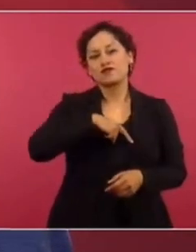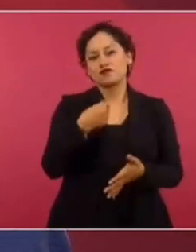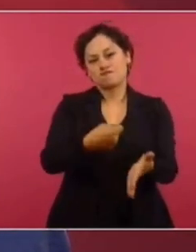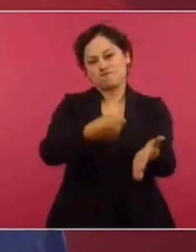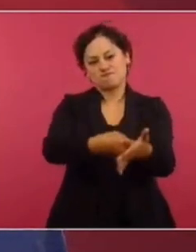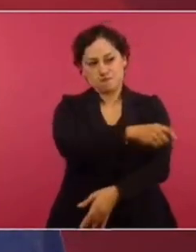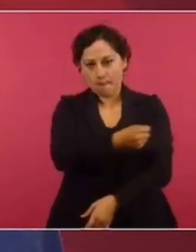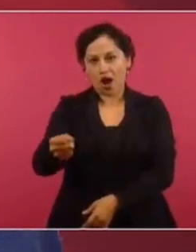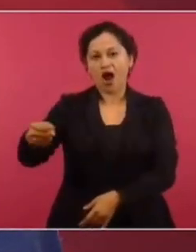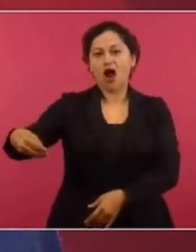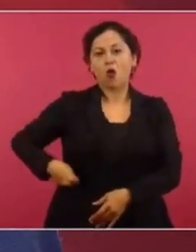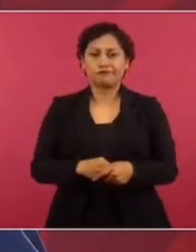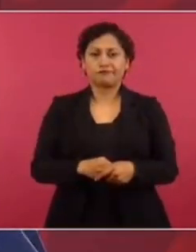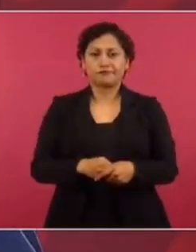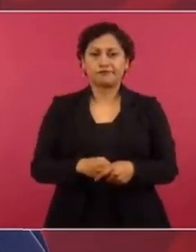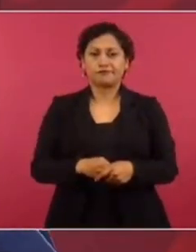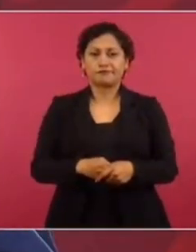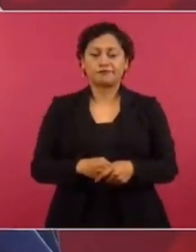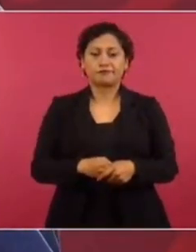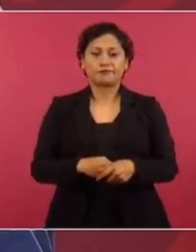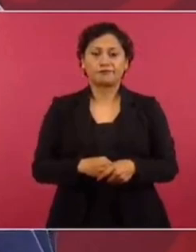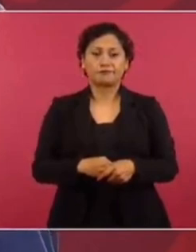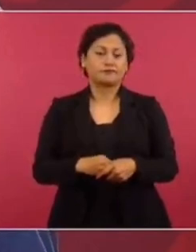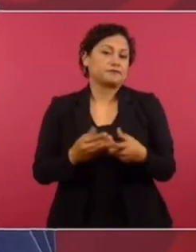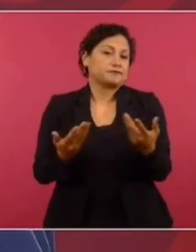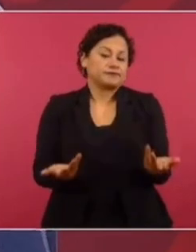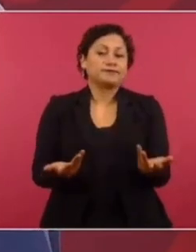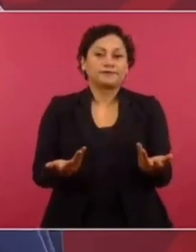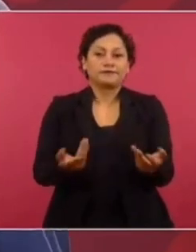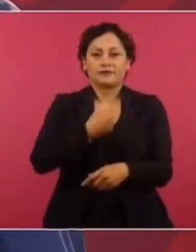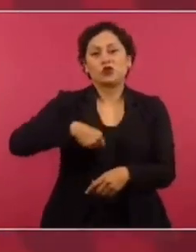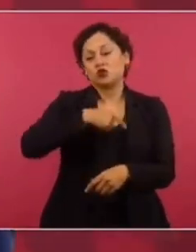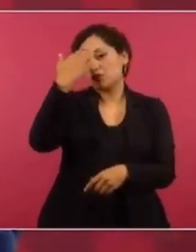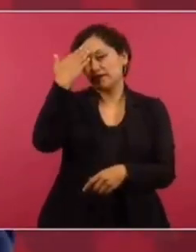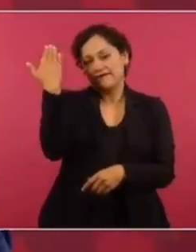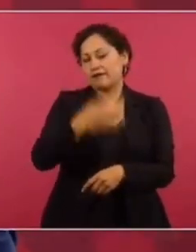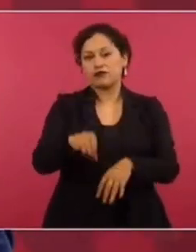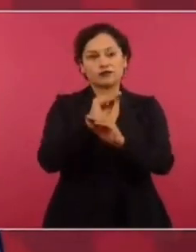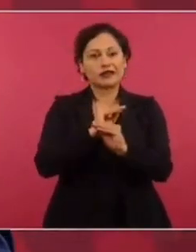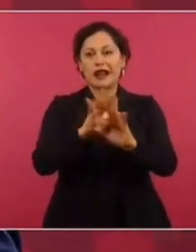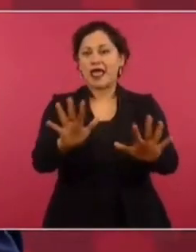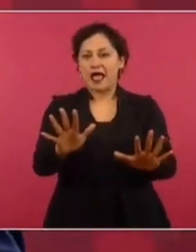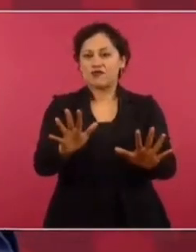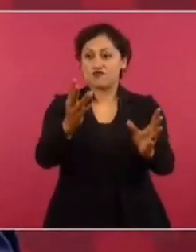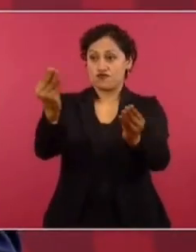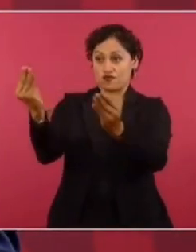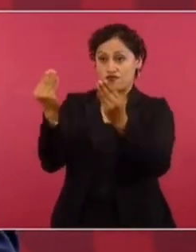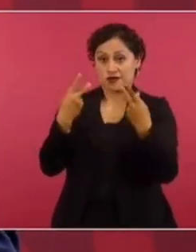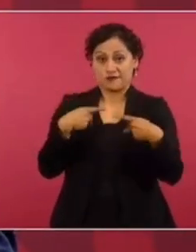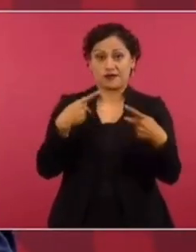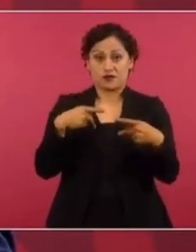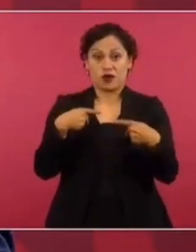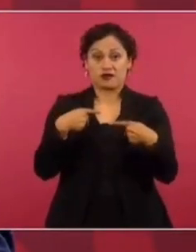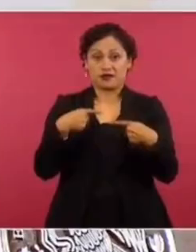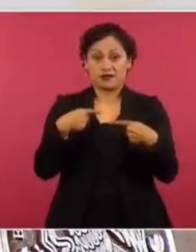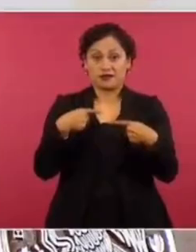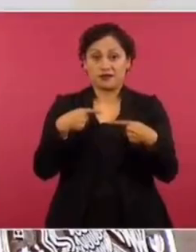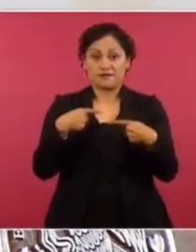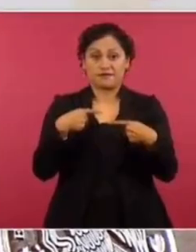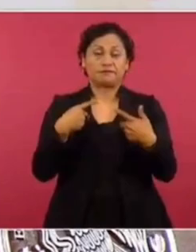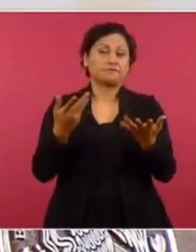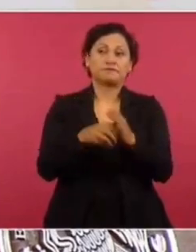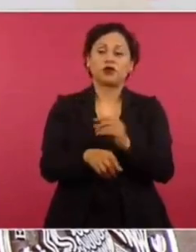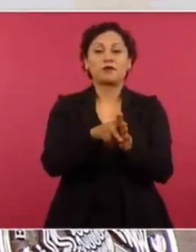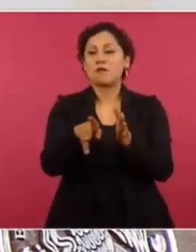castigo a los responsables. Y sabemos muy bien de que son bastantes frentes. La